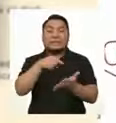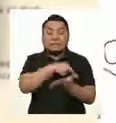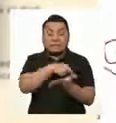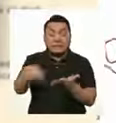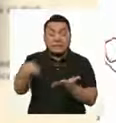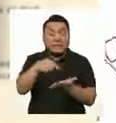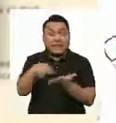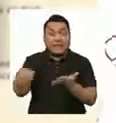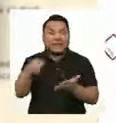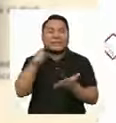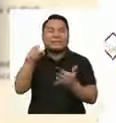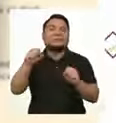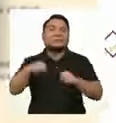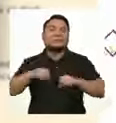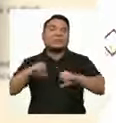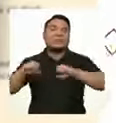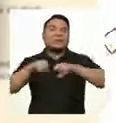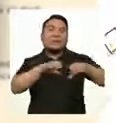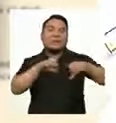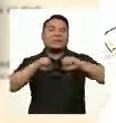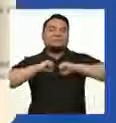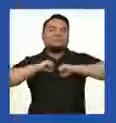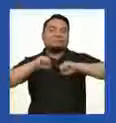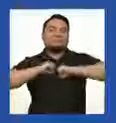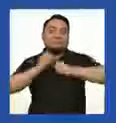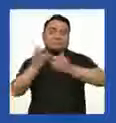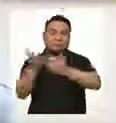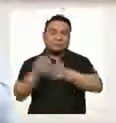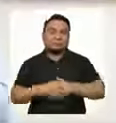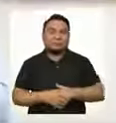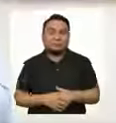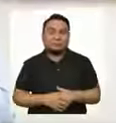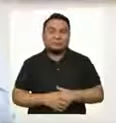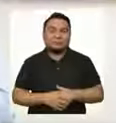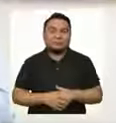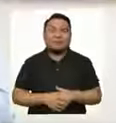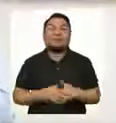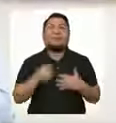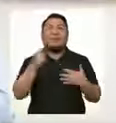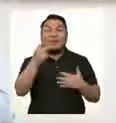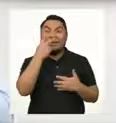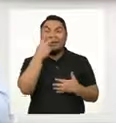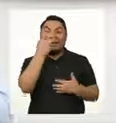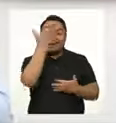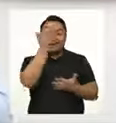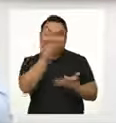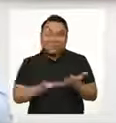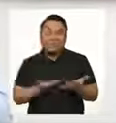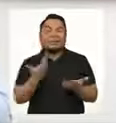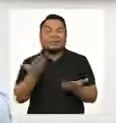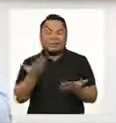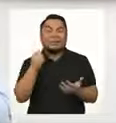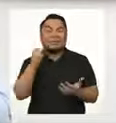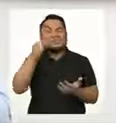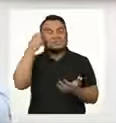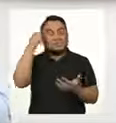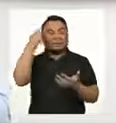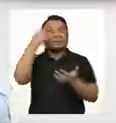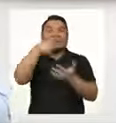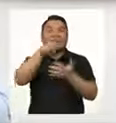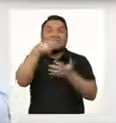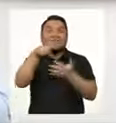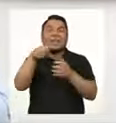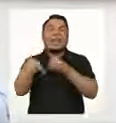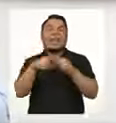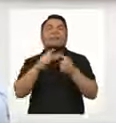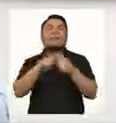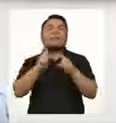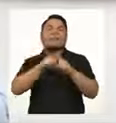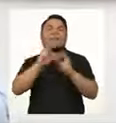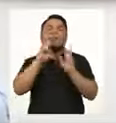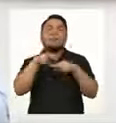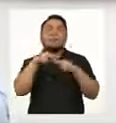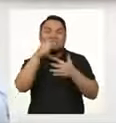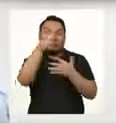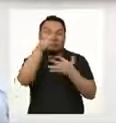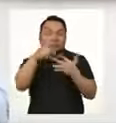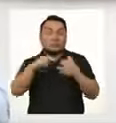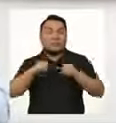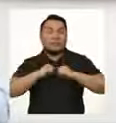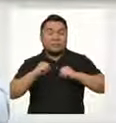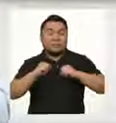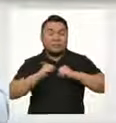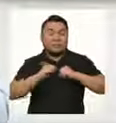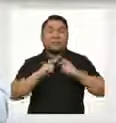semana se realiza actividad física. Y como se dan cuenta, la variable veces en la semana que se dedica a la actividad